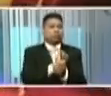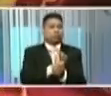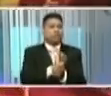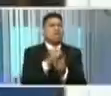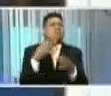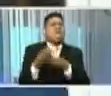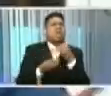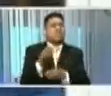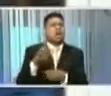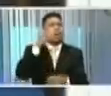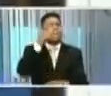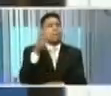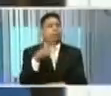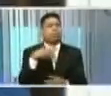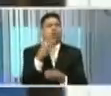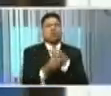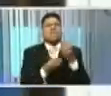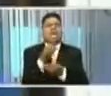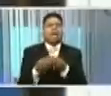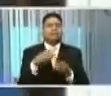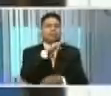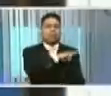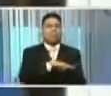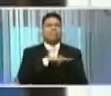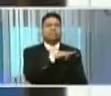¿Qué harían con las misiones?